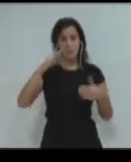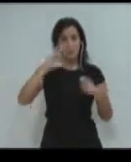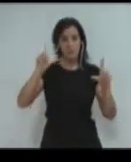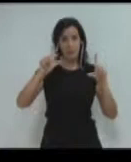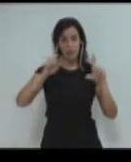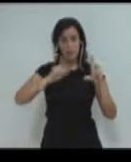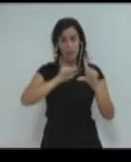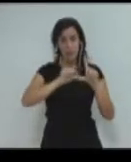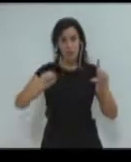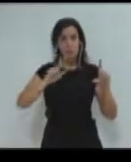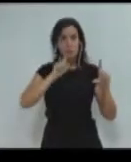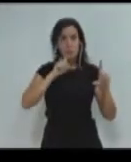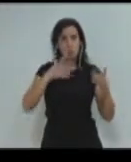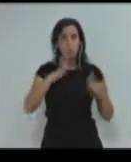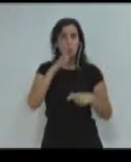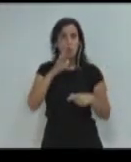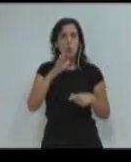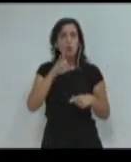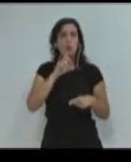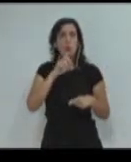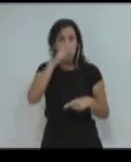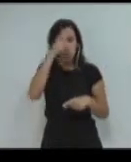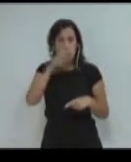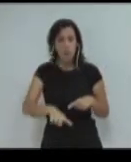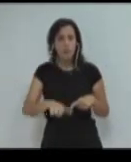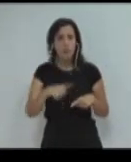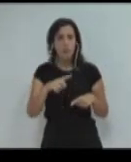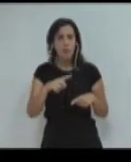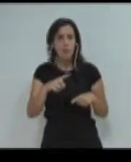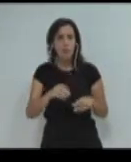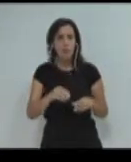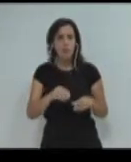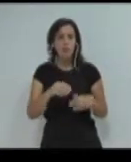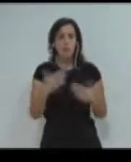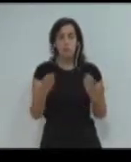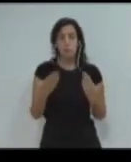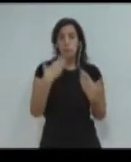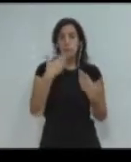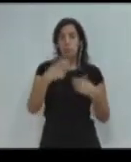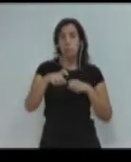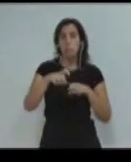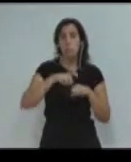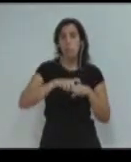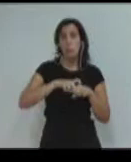distingue un lector de pantalla que es una nota a pie de página? Con las propiedades